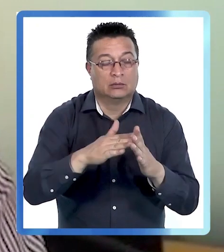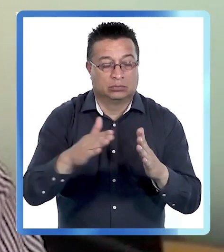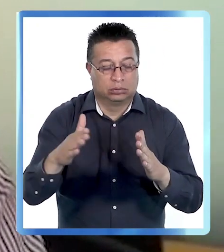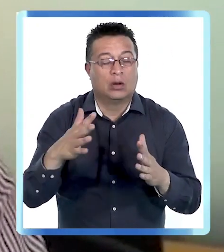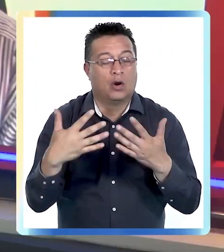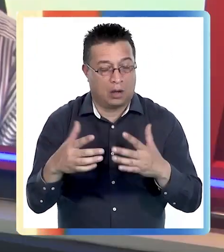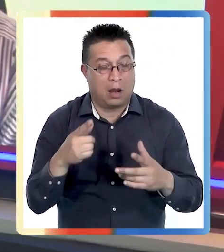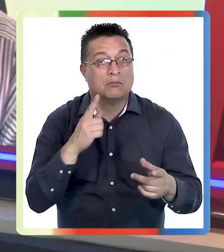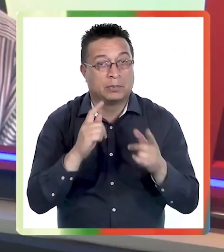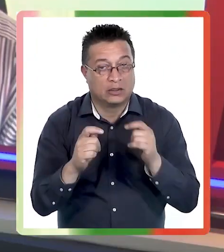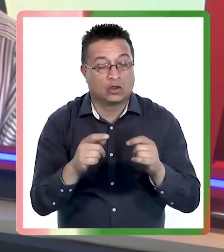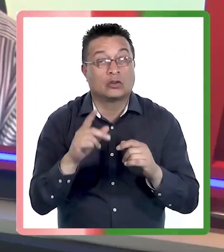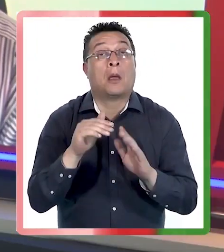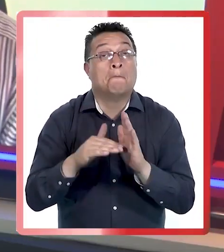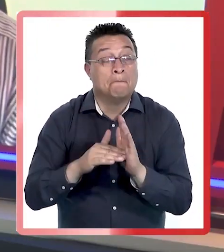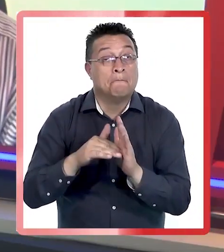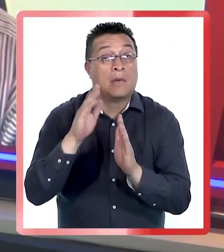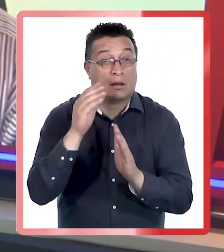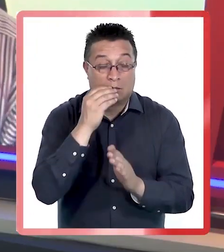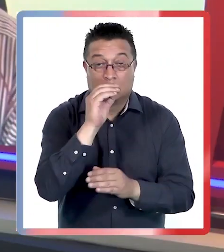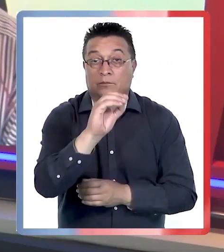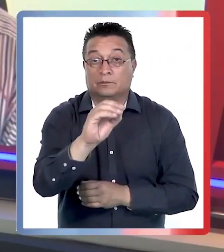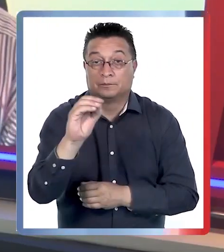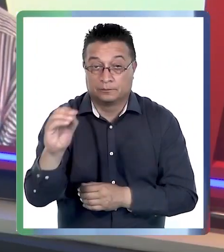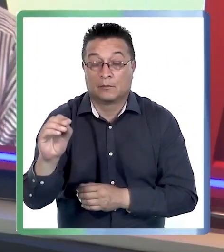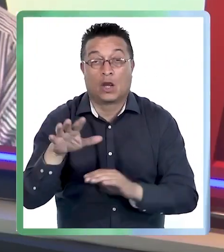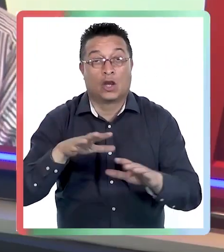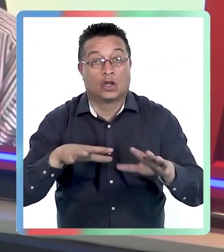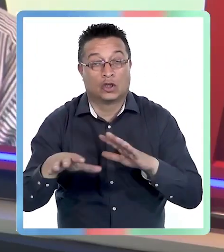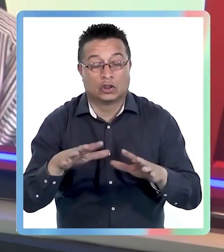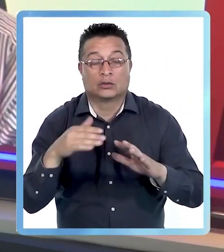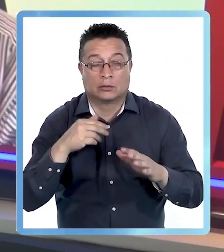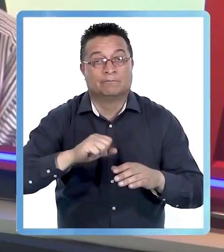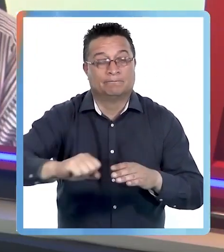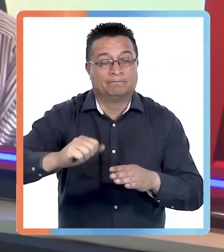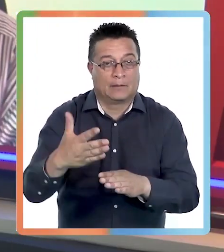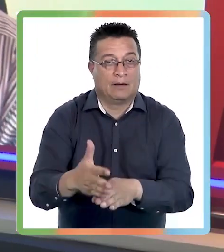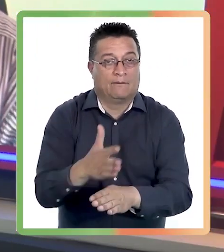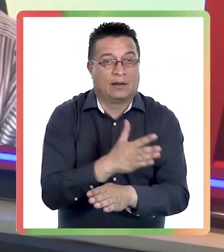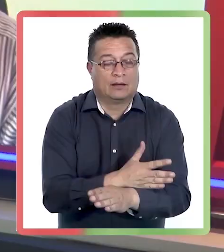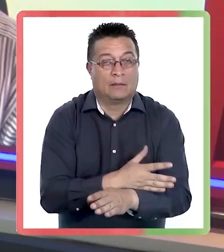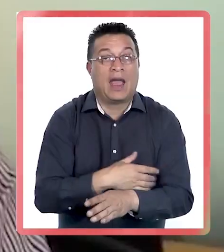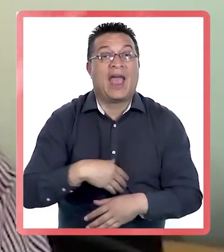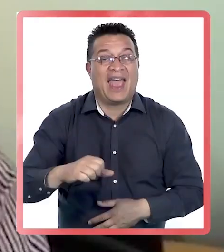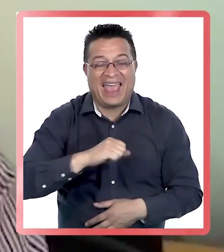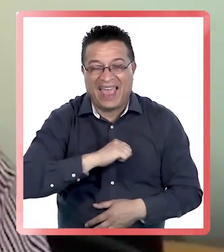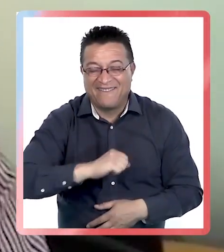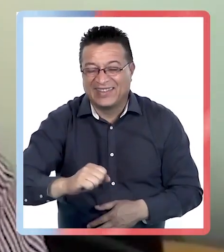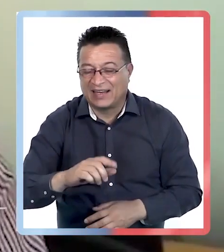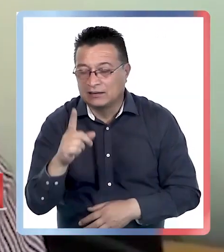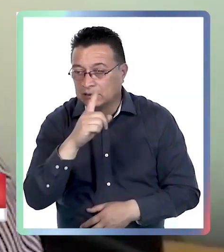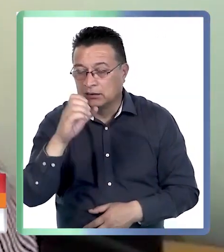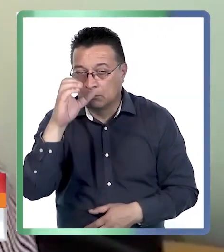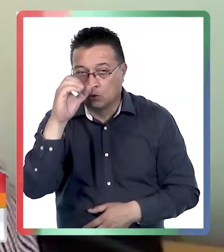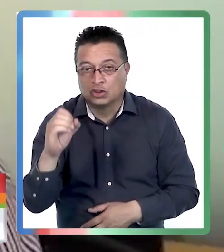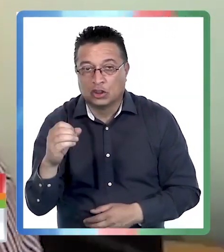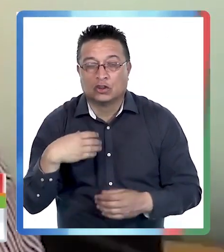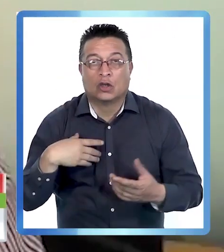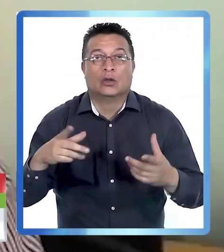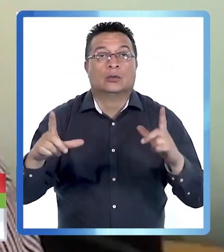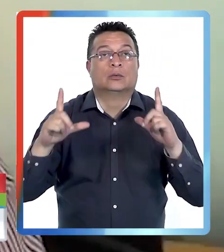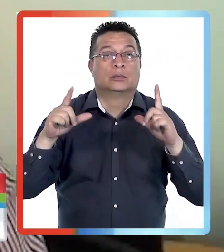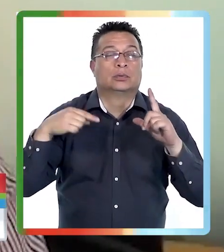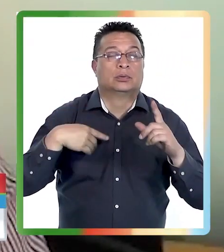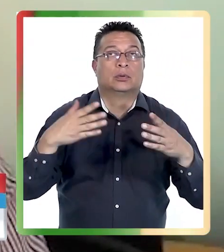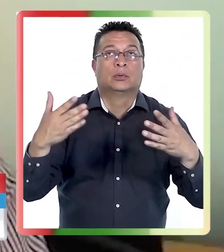pero fundamentalmente el énfasis está puesto en elementos y en medidas preventivas. Evitar totalmente